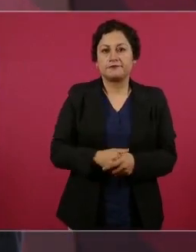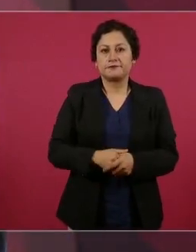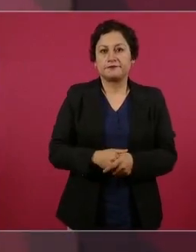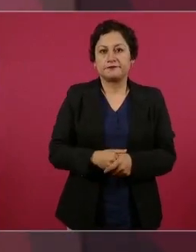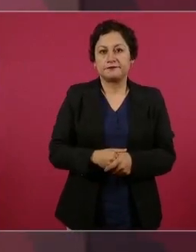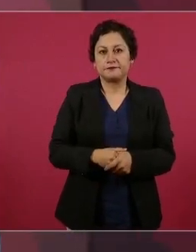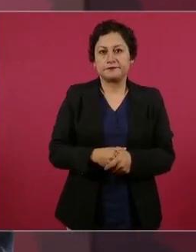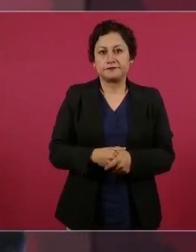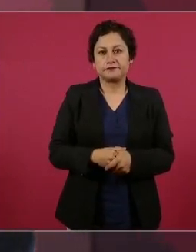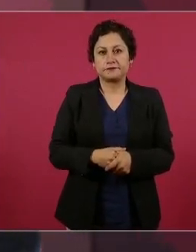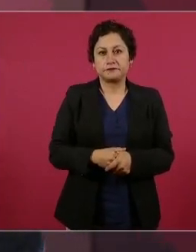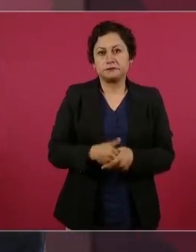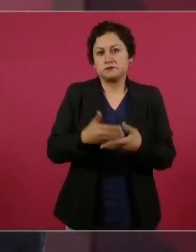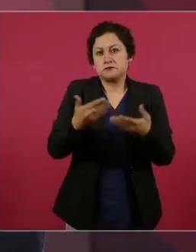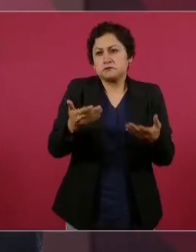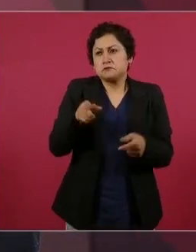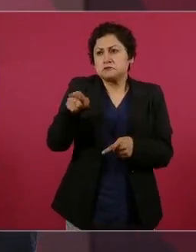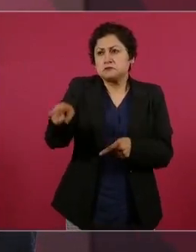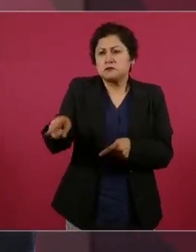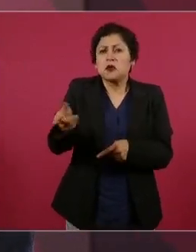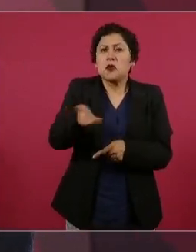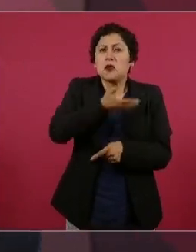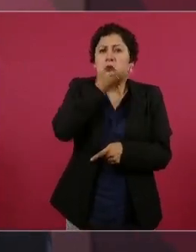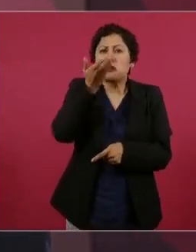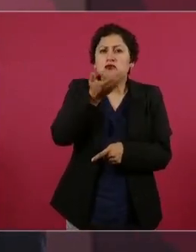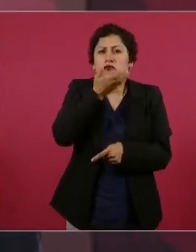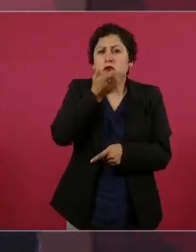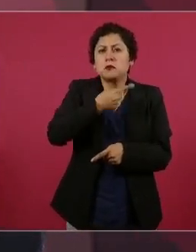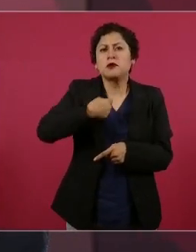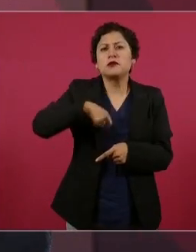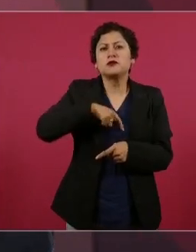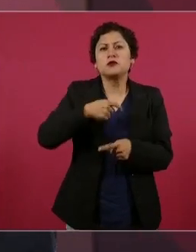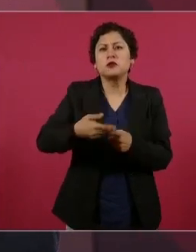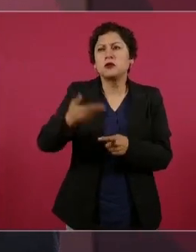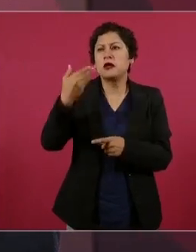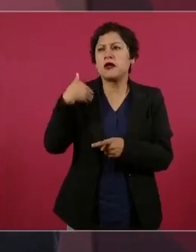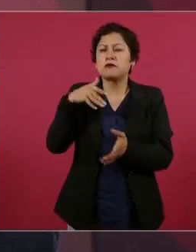Siempre les apoyamos a toda la